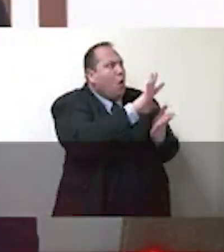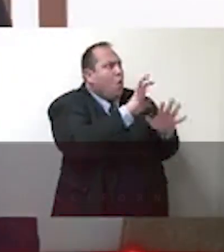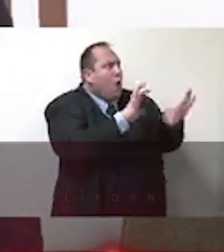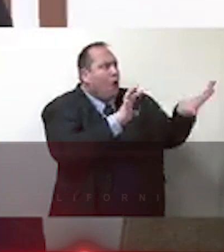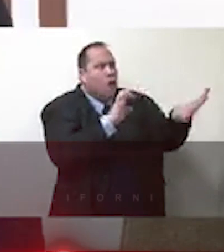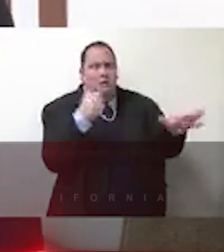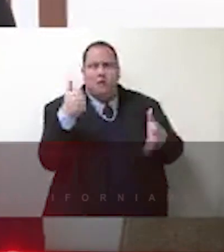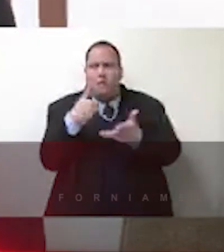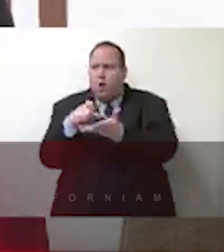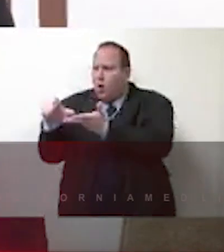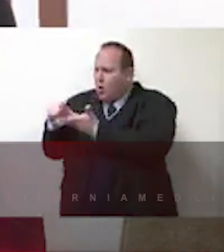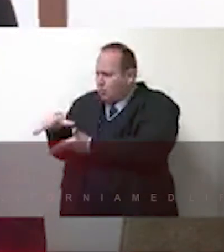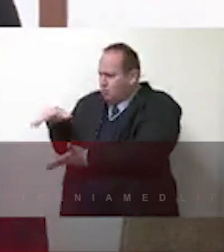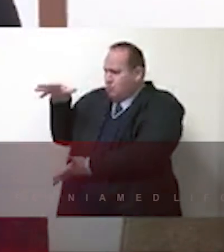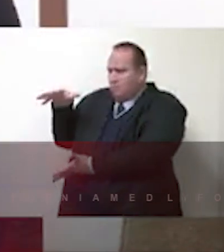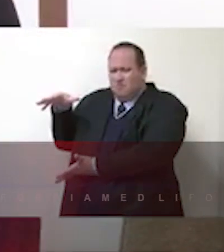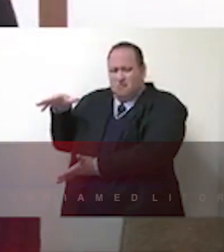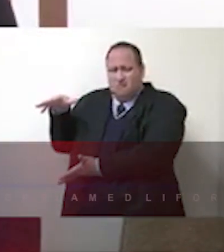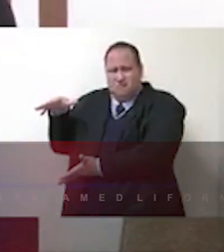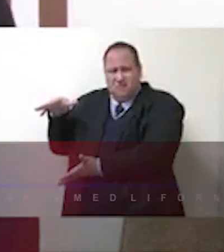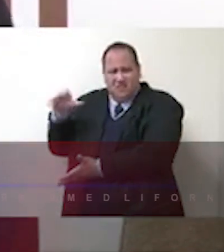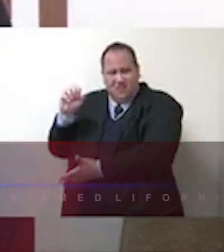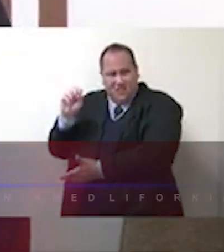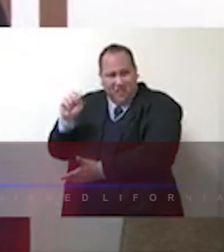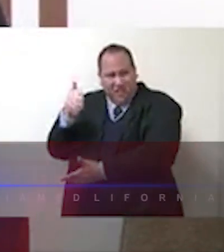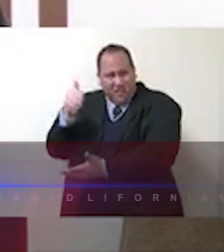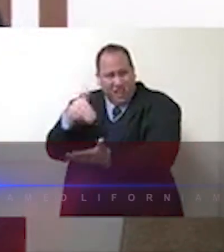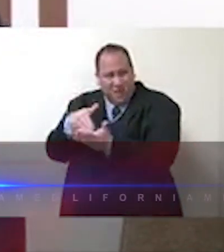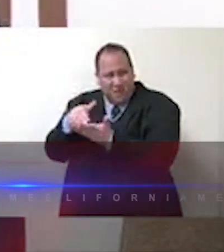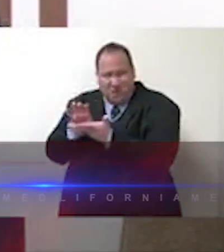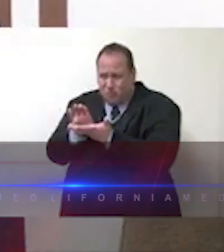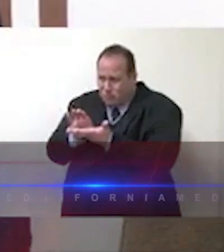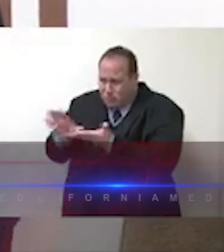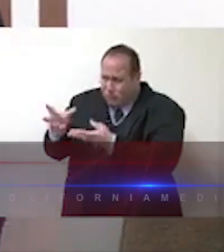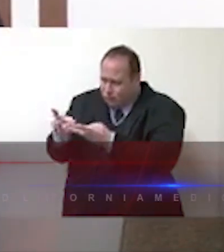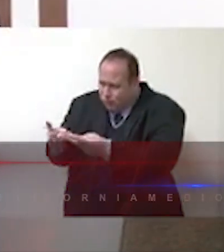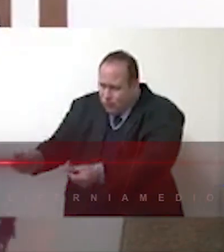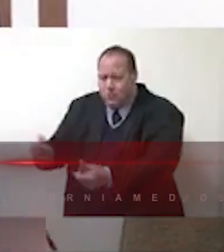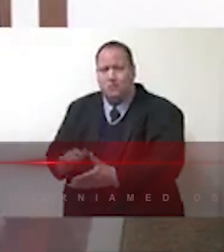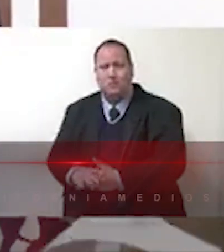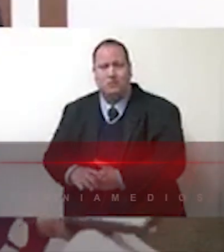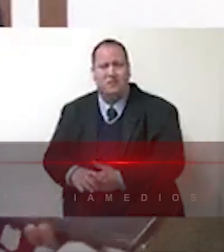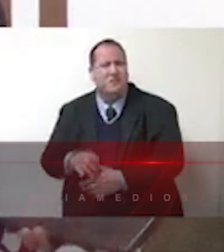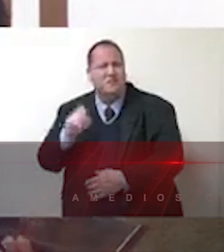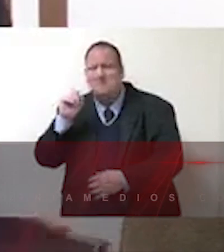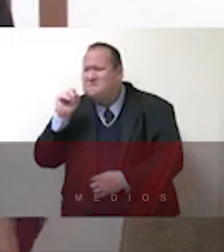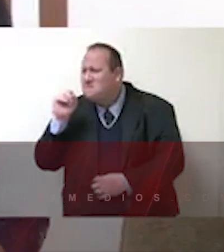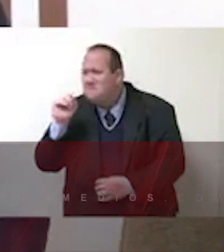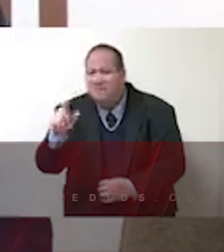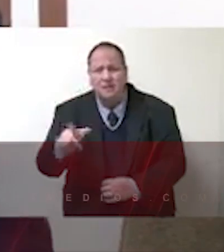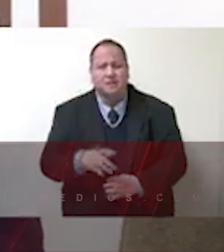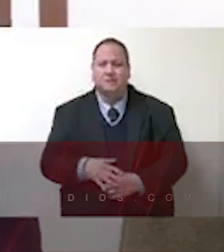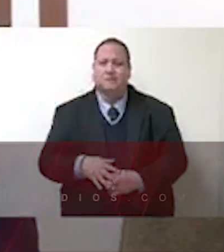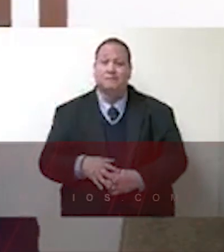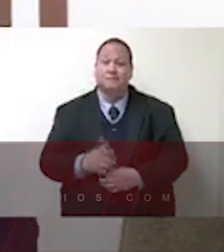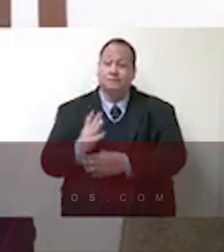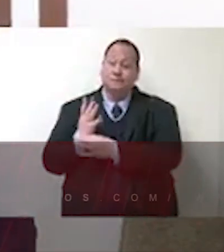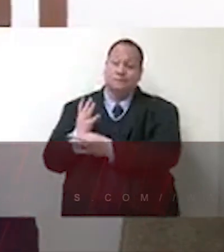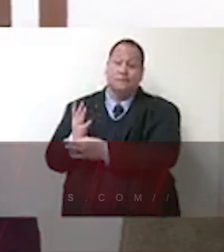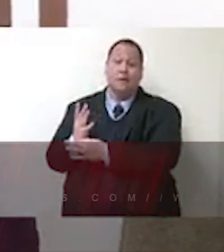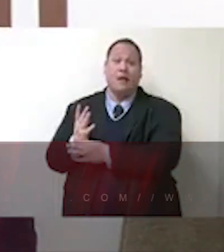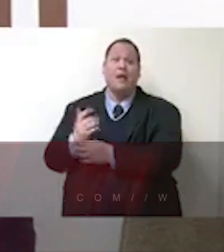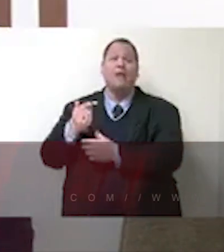lavabos. Ahí son 66 millones de pesos. Y en el mismo sentido, involucradas